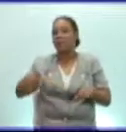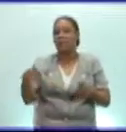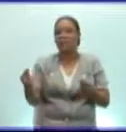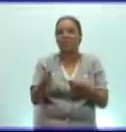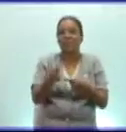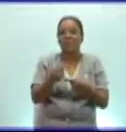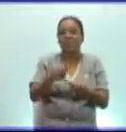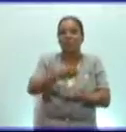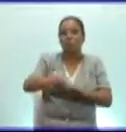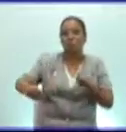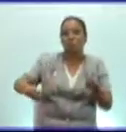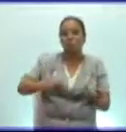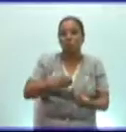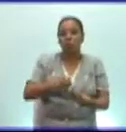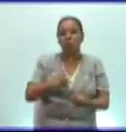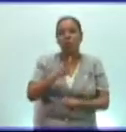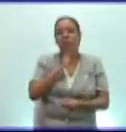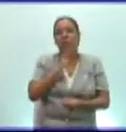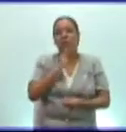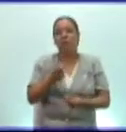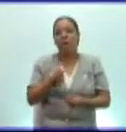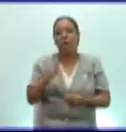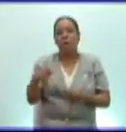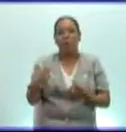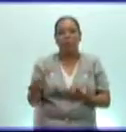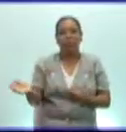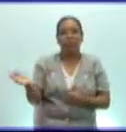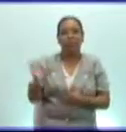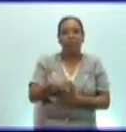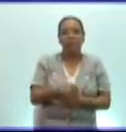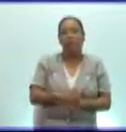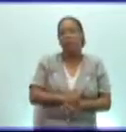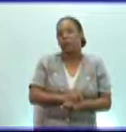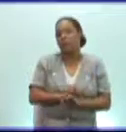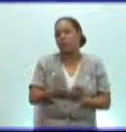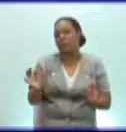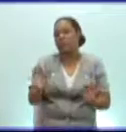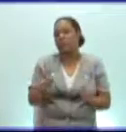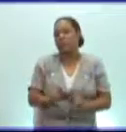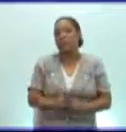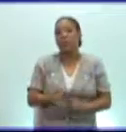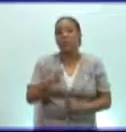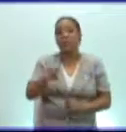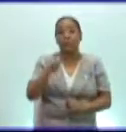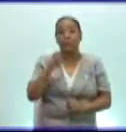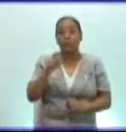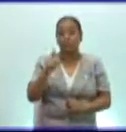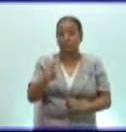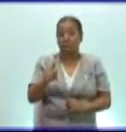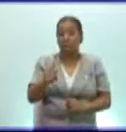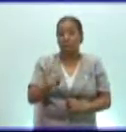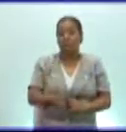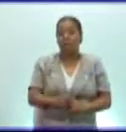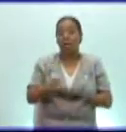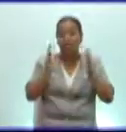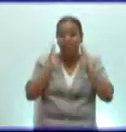es decir, hacia el agua. ¿Esto qué trae consigo? Sencillamente que en el nuevo equilibrio la concentración de hidroxilo sea